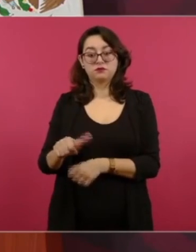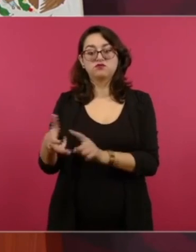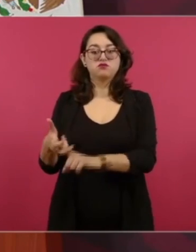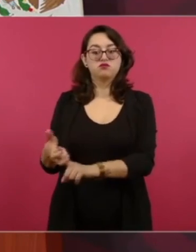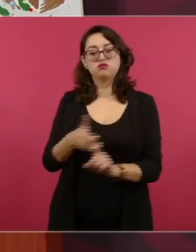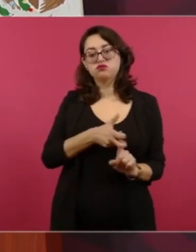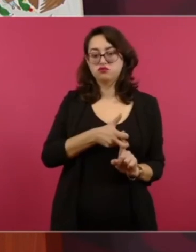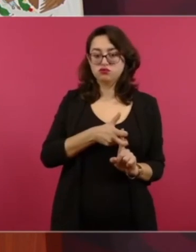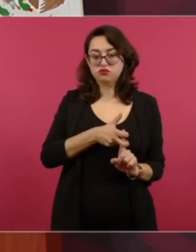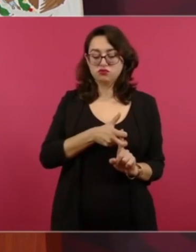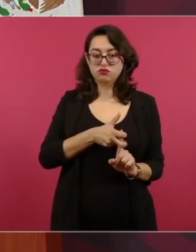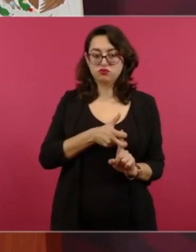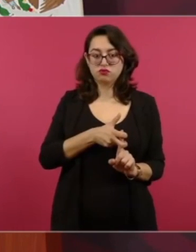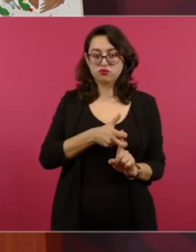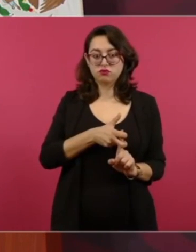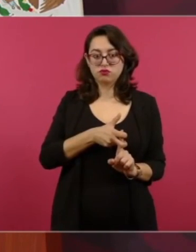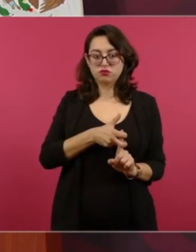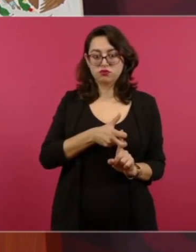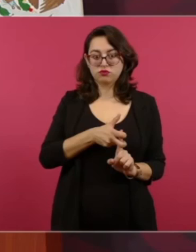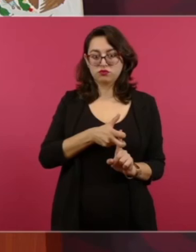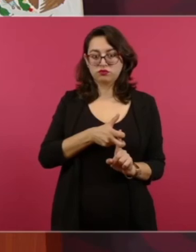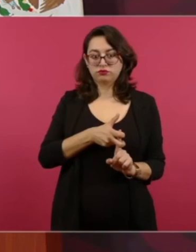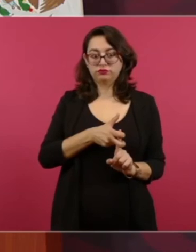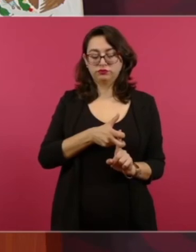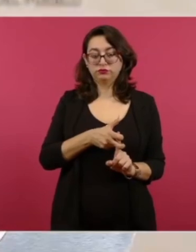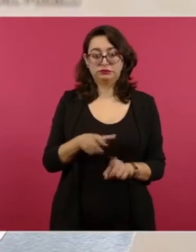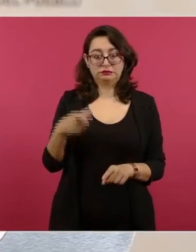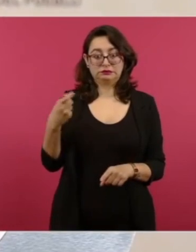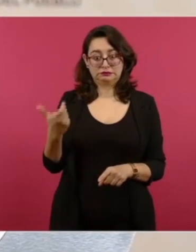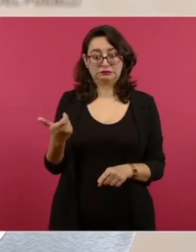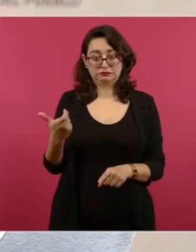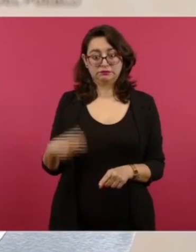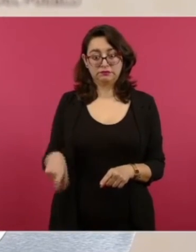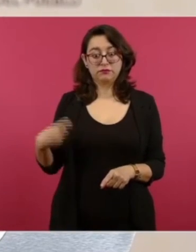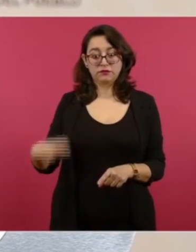lo secuestran y piden un rescate.